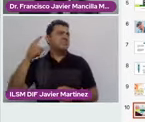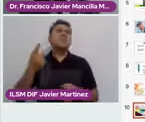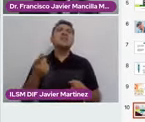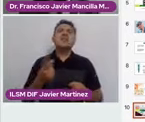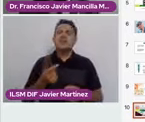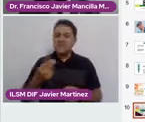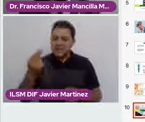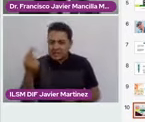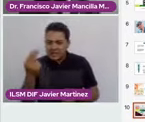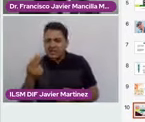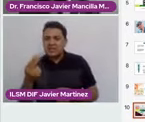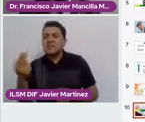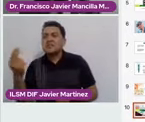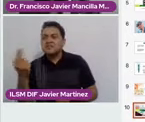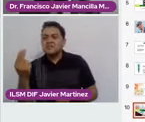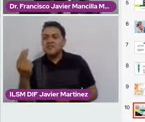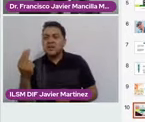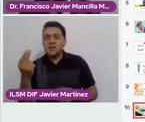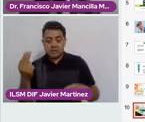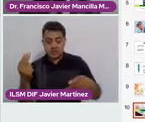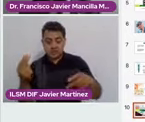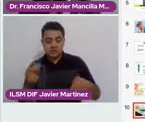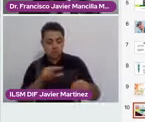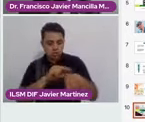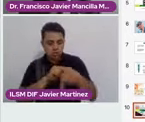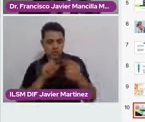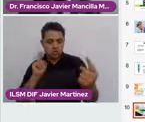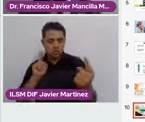salud, ¿sí? Muchas veces, por ejemplo,